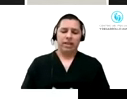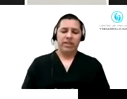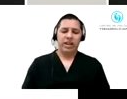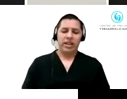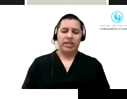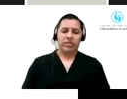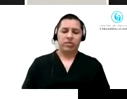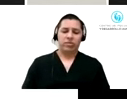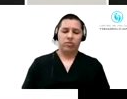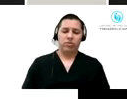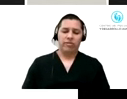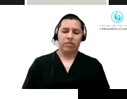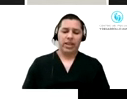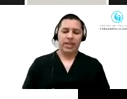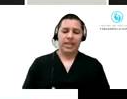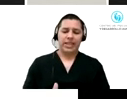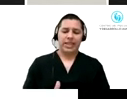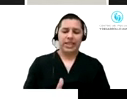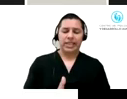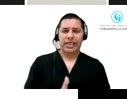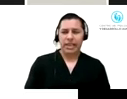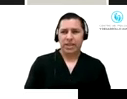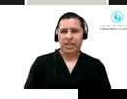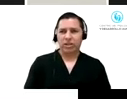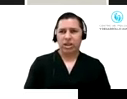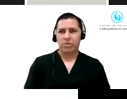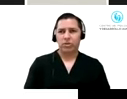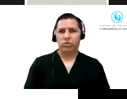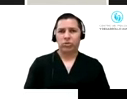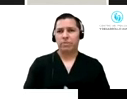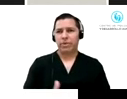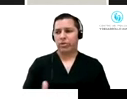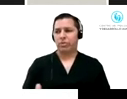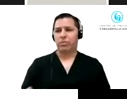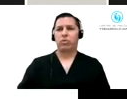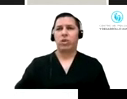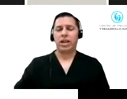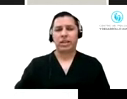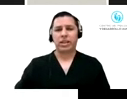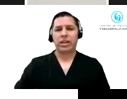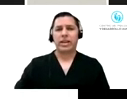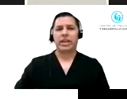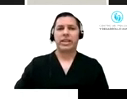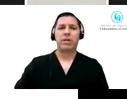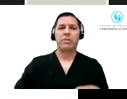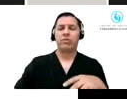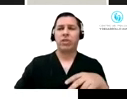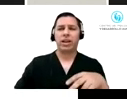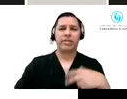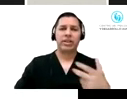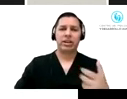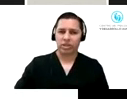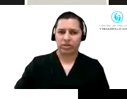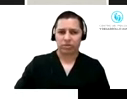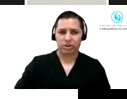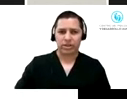que al final es una forma de seguir manteniendo la misma estructura, pero sin procurar esta igualdad y equidad. Es más bien una